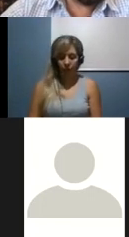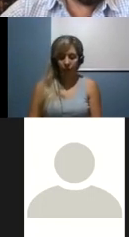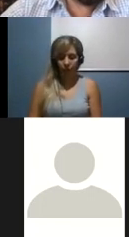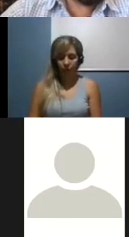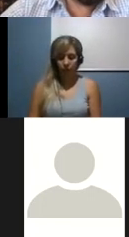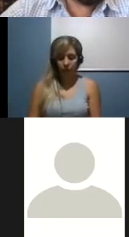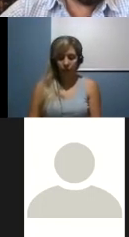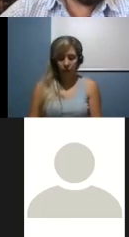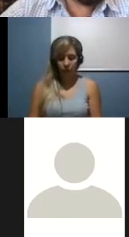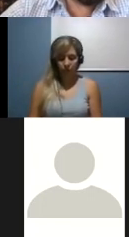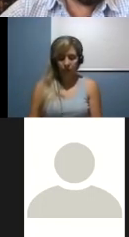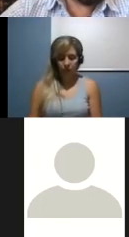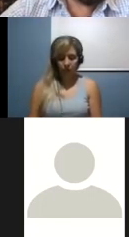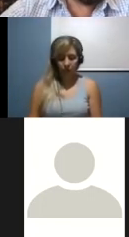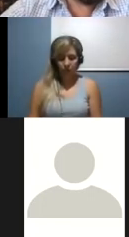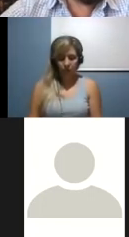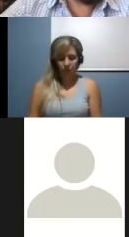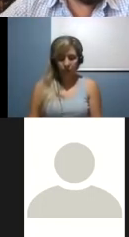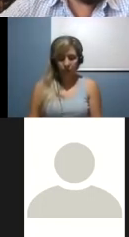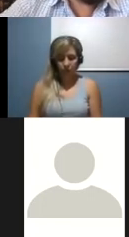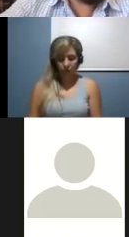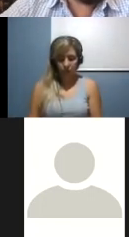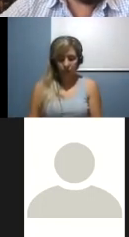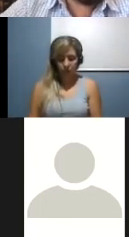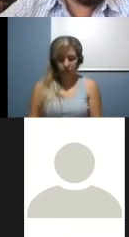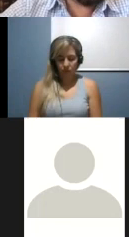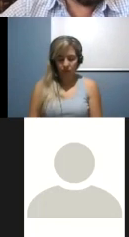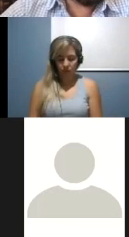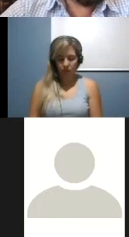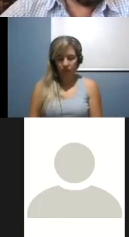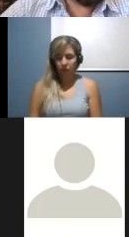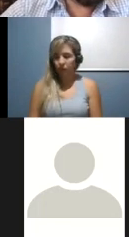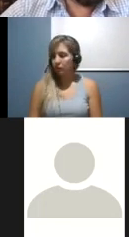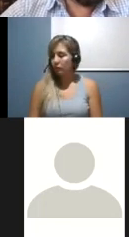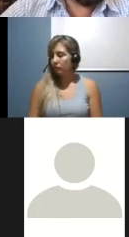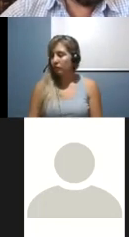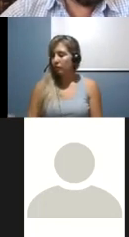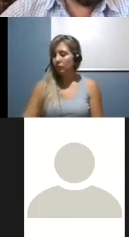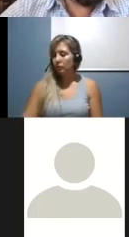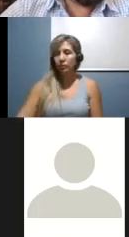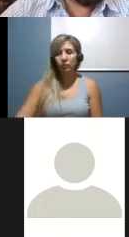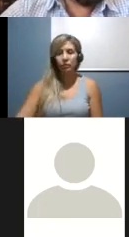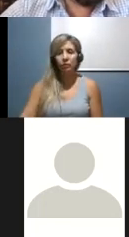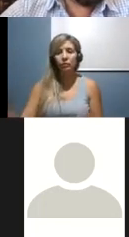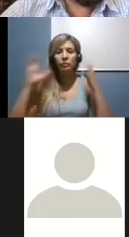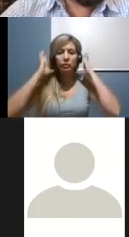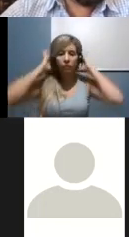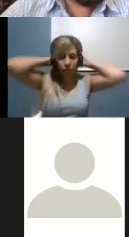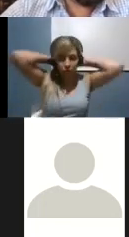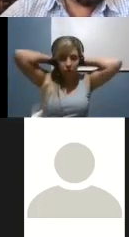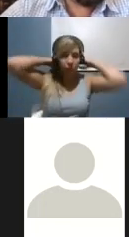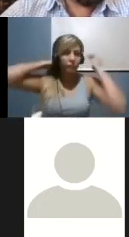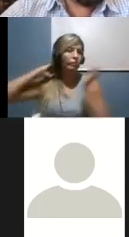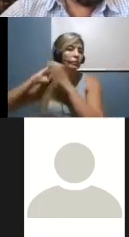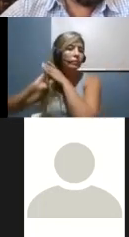quiero ver cómo se hace, cuánto, cómo. Proporcionar seguridad en medio del cambio, parte de estas características.